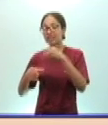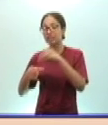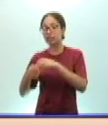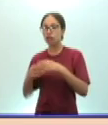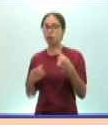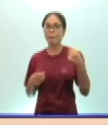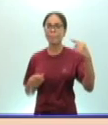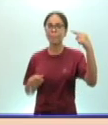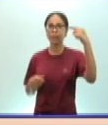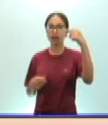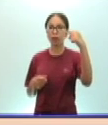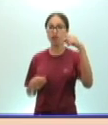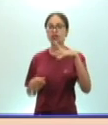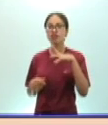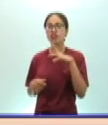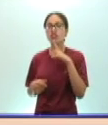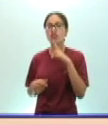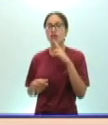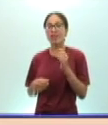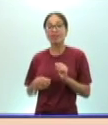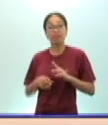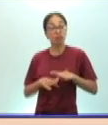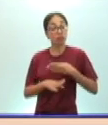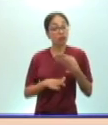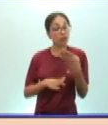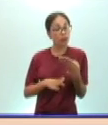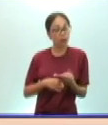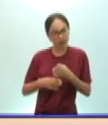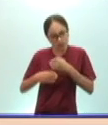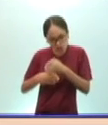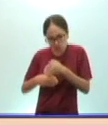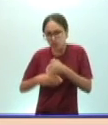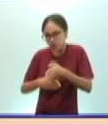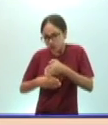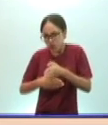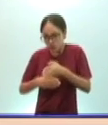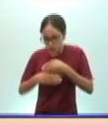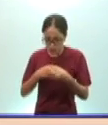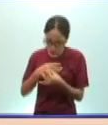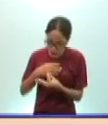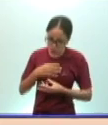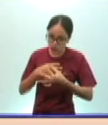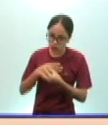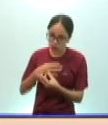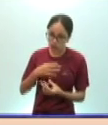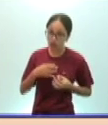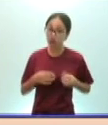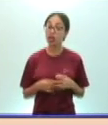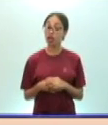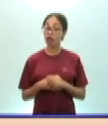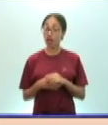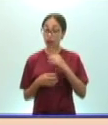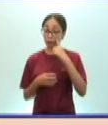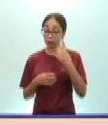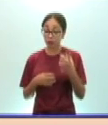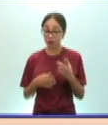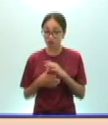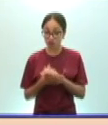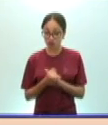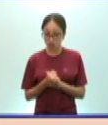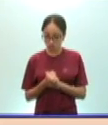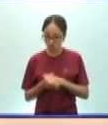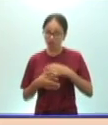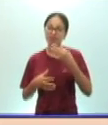después serrín. Recuerden que el serrín es la viruta que queda después de cortar la madera. Van a observar y describir lo